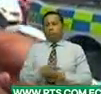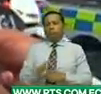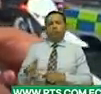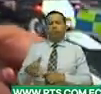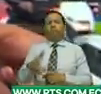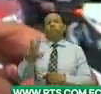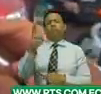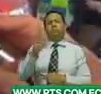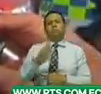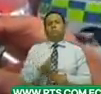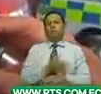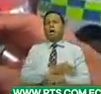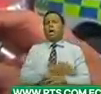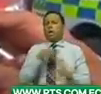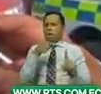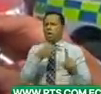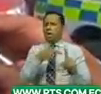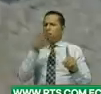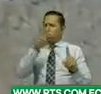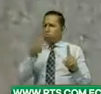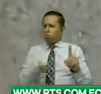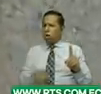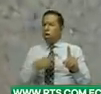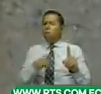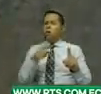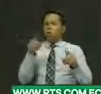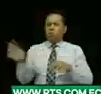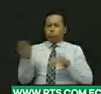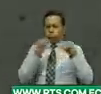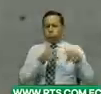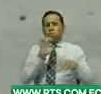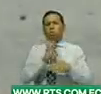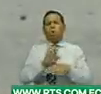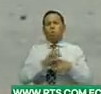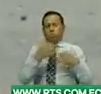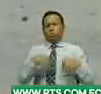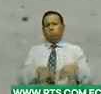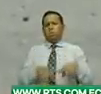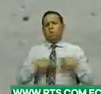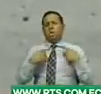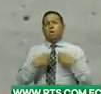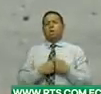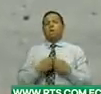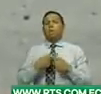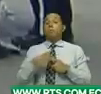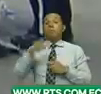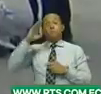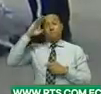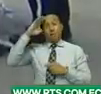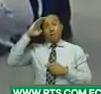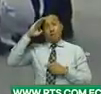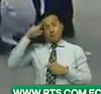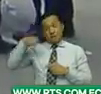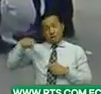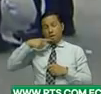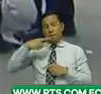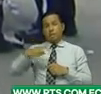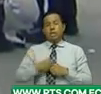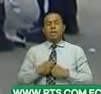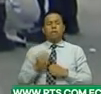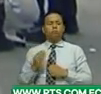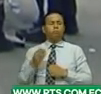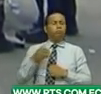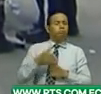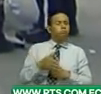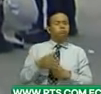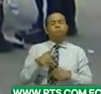los papeles de ecuatoriano, pero era venezolano, técnico de refrigeración. Miembros de la Oficina de Investigación de Accidentes de Tránsito acudieron